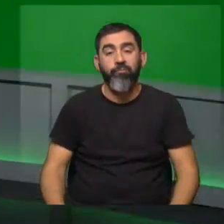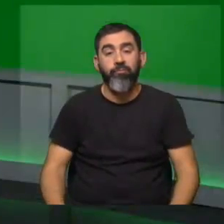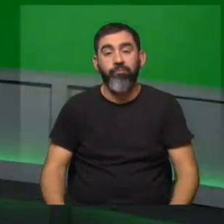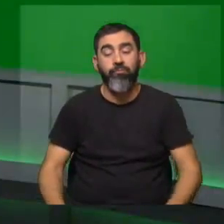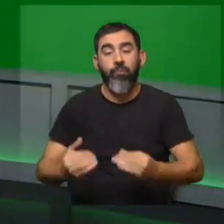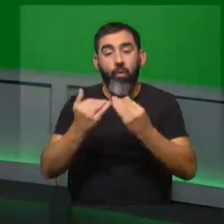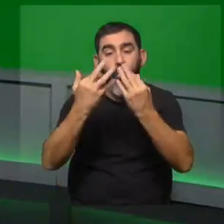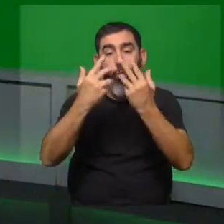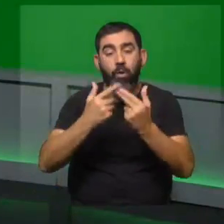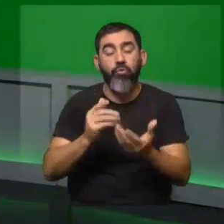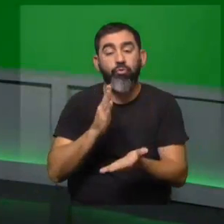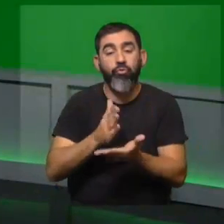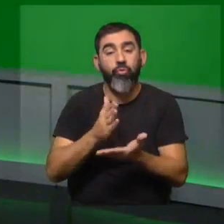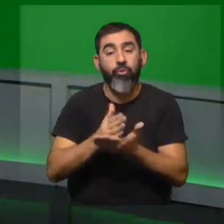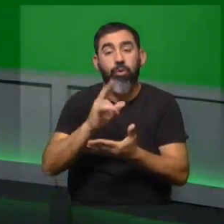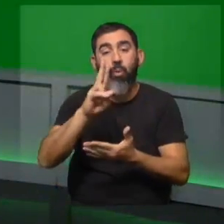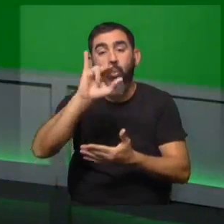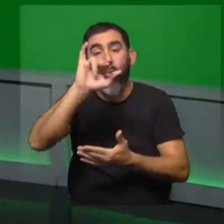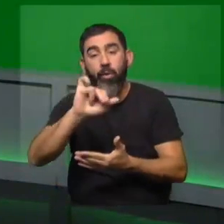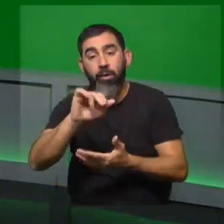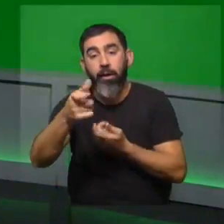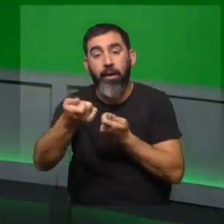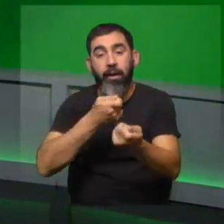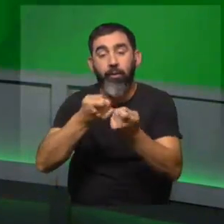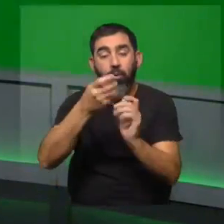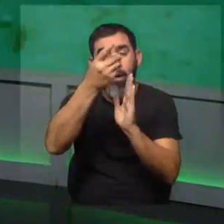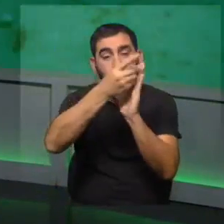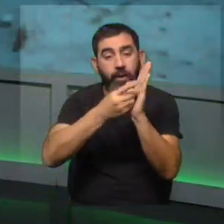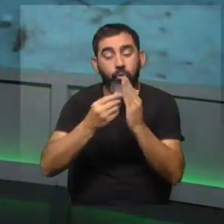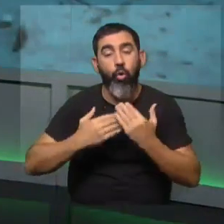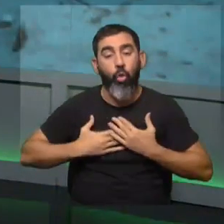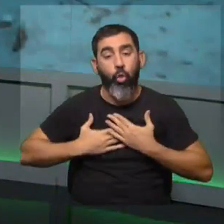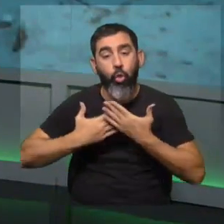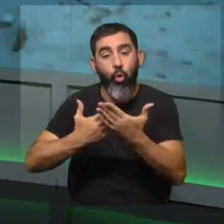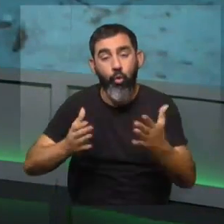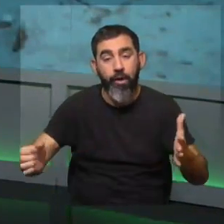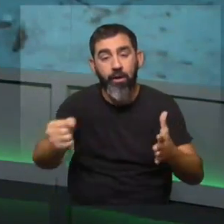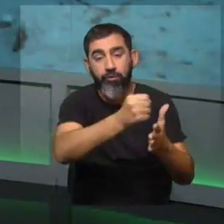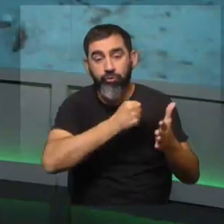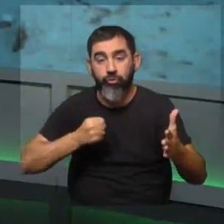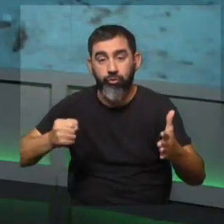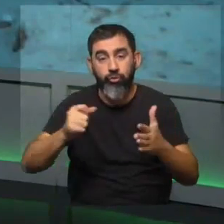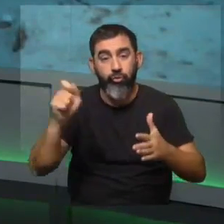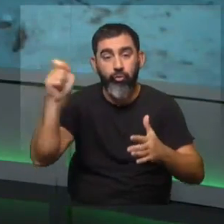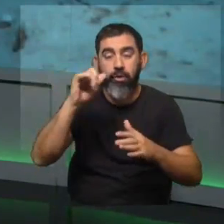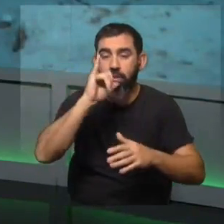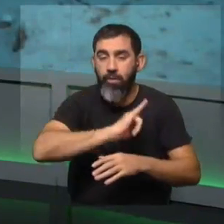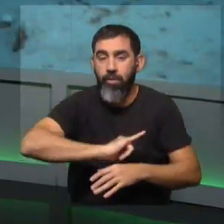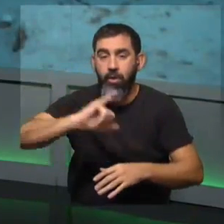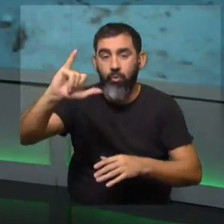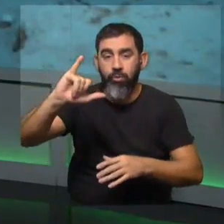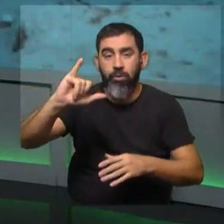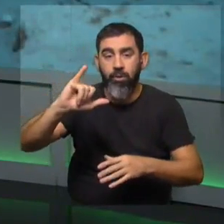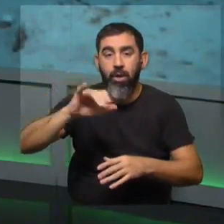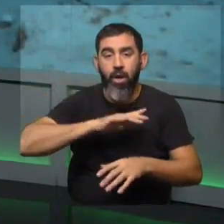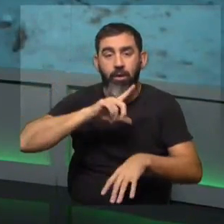la organización solidaridad Uy que gestiona datos Y además donaciones para ollas y merenderos populares denunció que estaba viendo